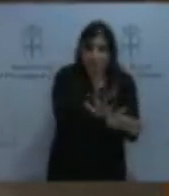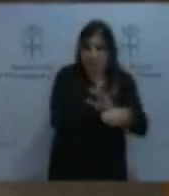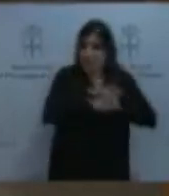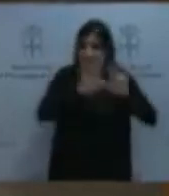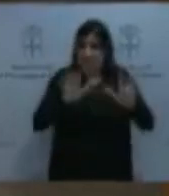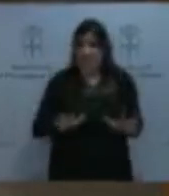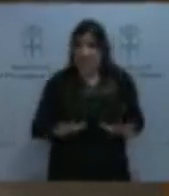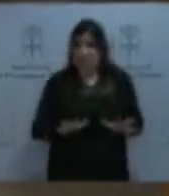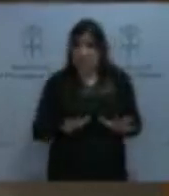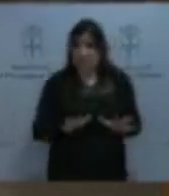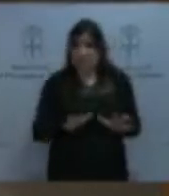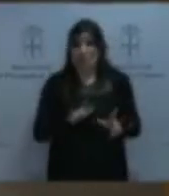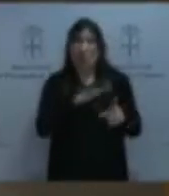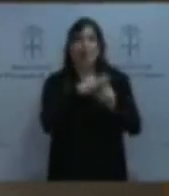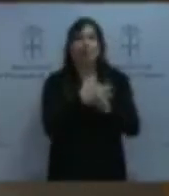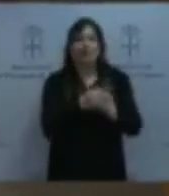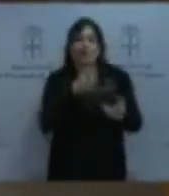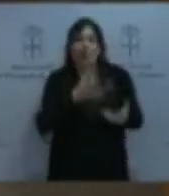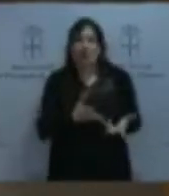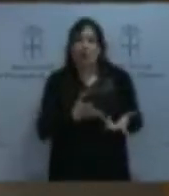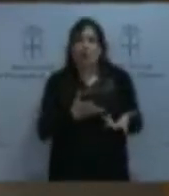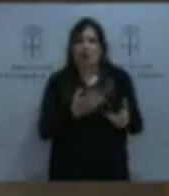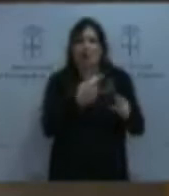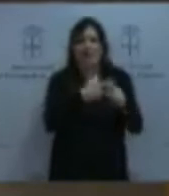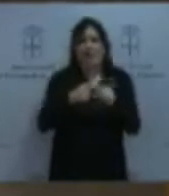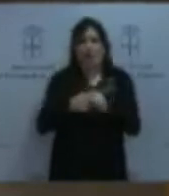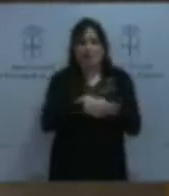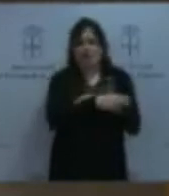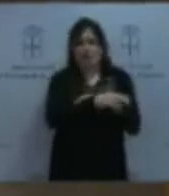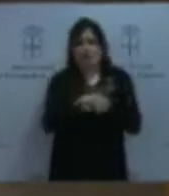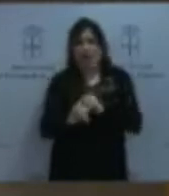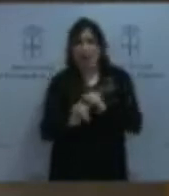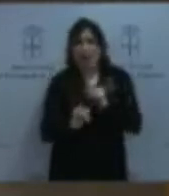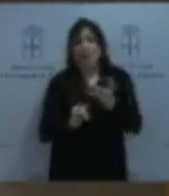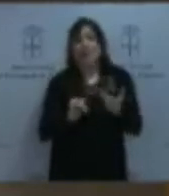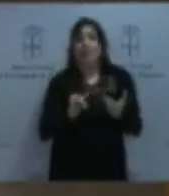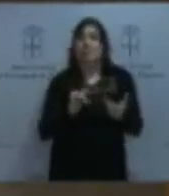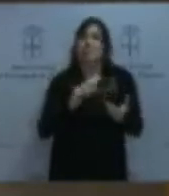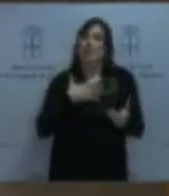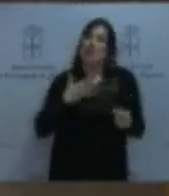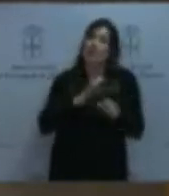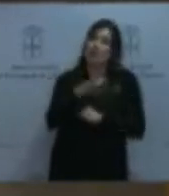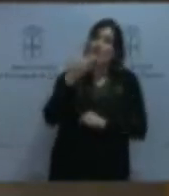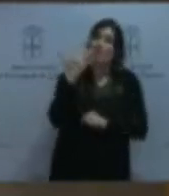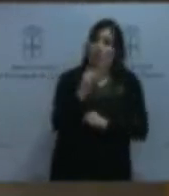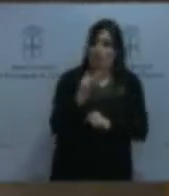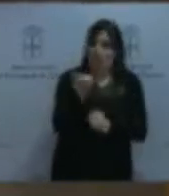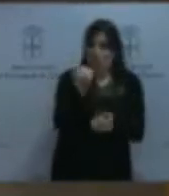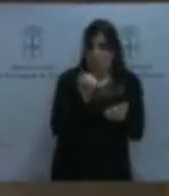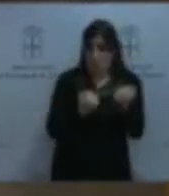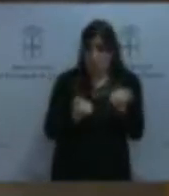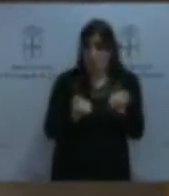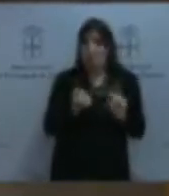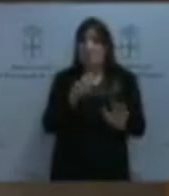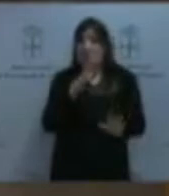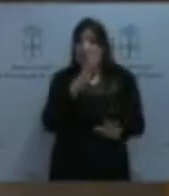elementos extraeconómicos que van a tener un impacto positivo en la economía. Primero, porque un país que es capaz de demostrar que